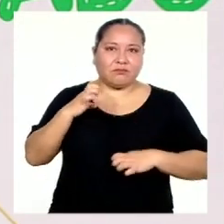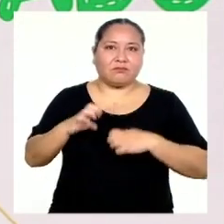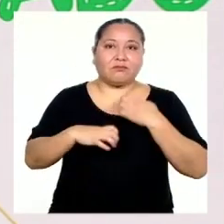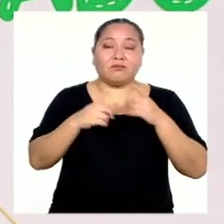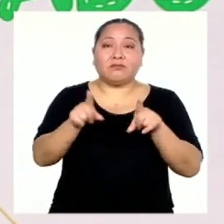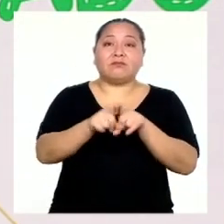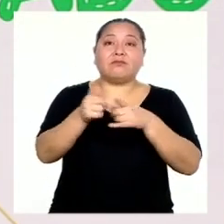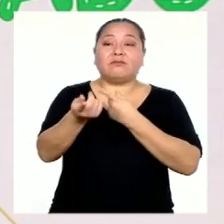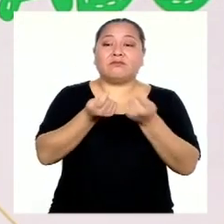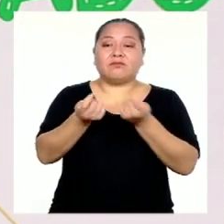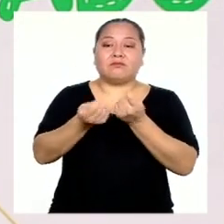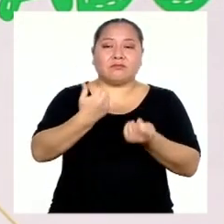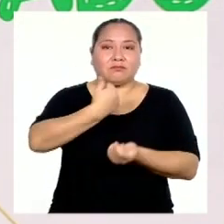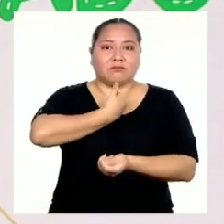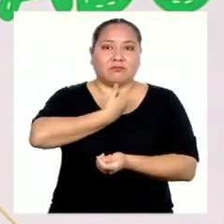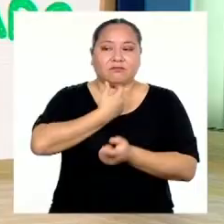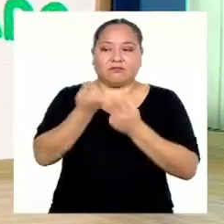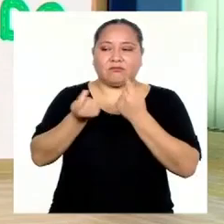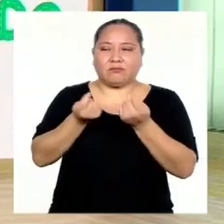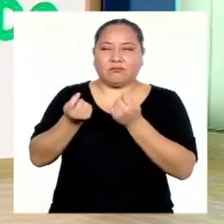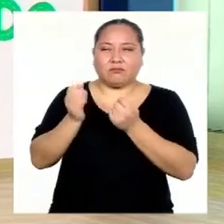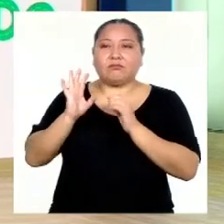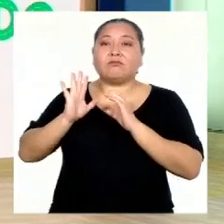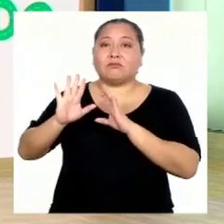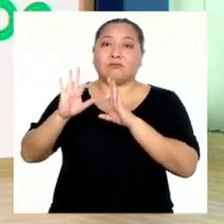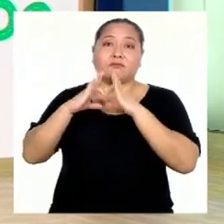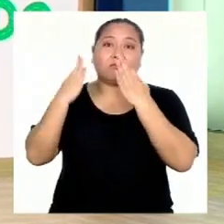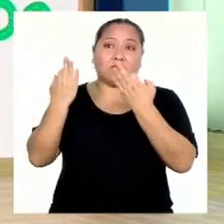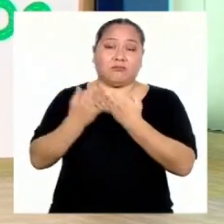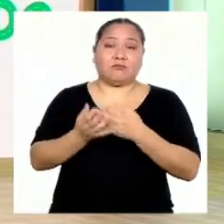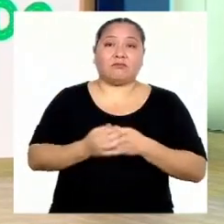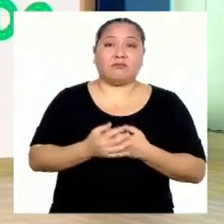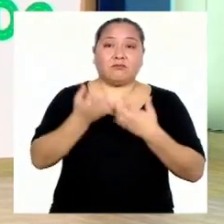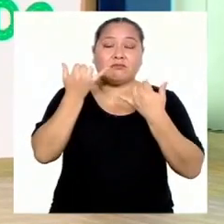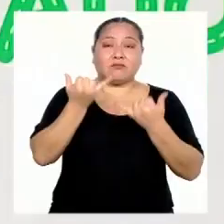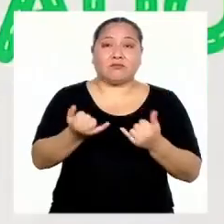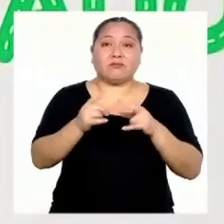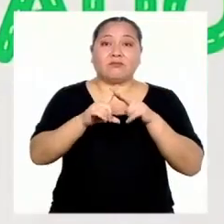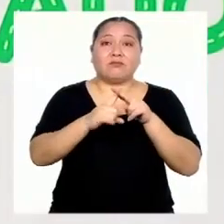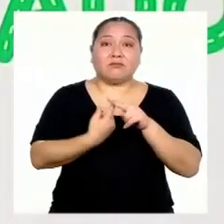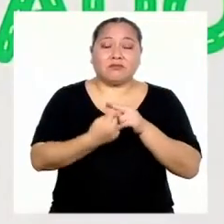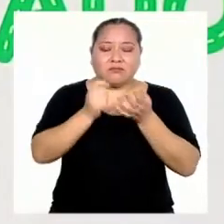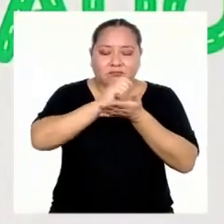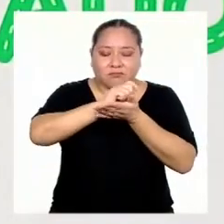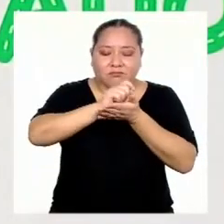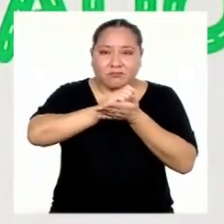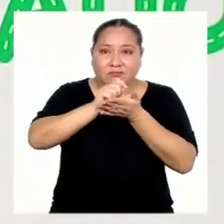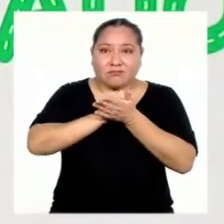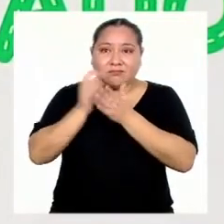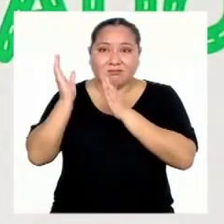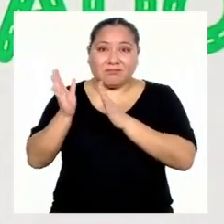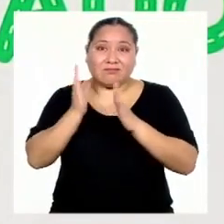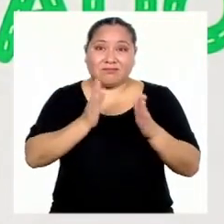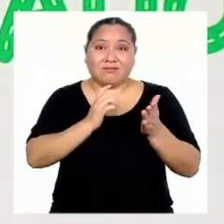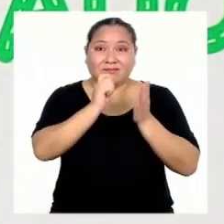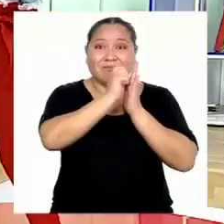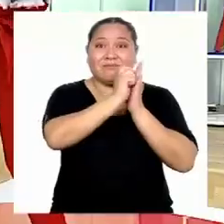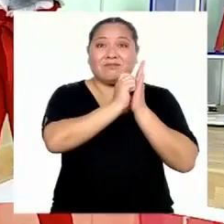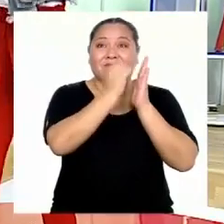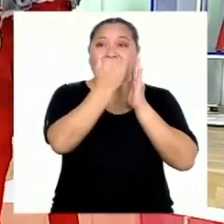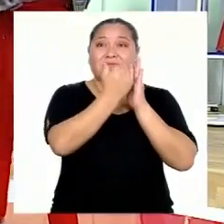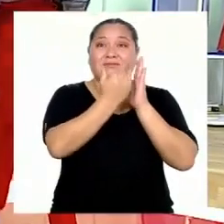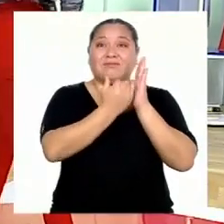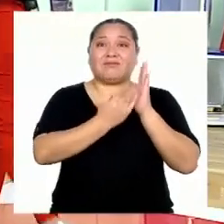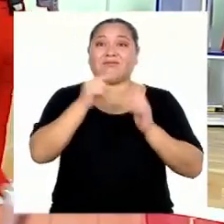regularlas de manera personal y familiar. Y hoy lo que haremos es iniciar el proceso de escritura de nuestro texto instructivo.